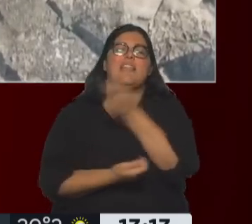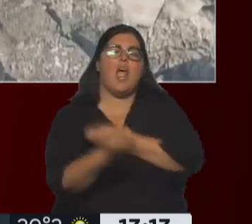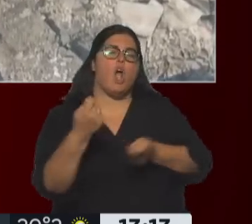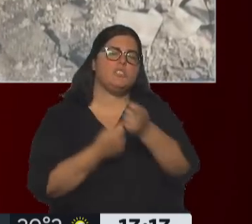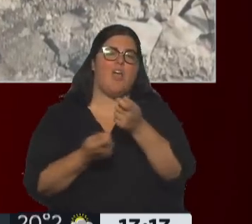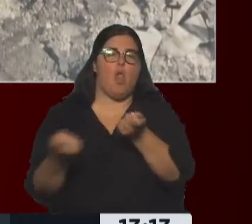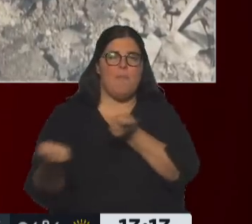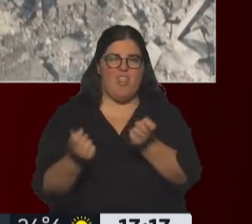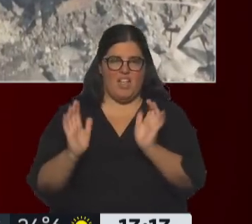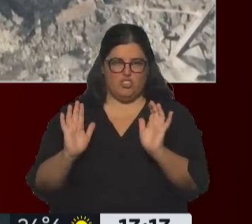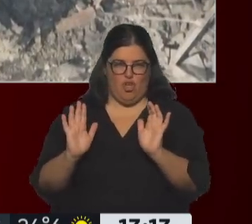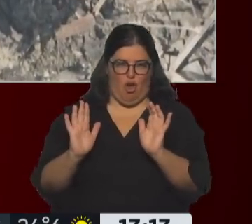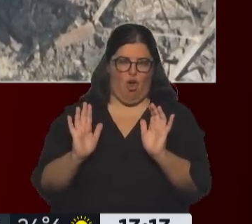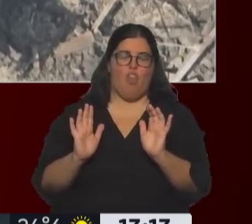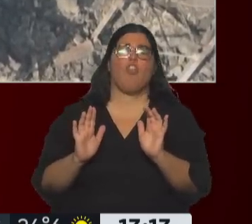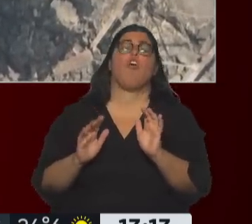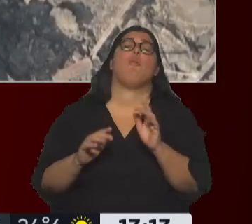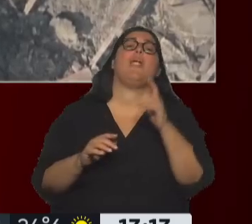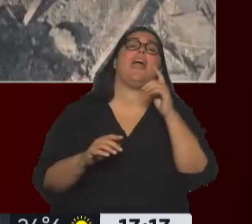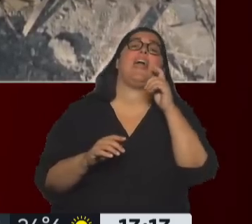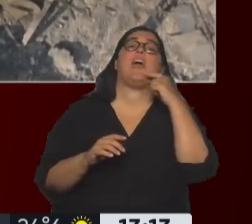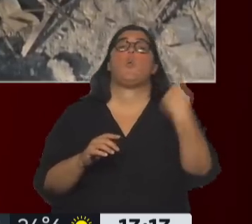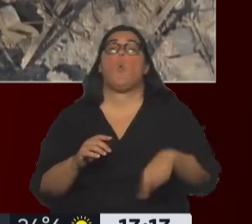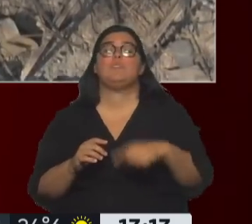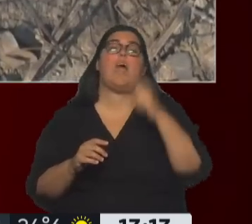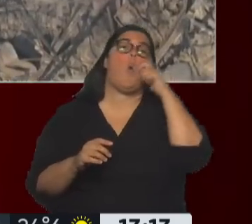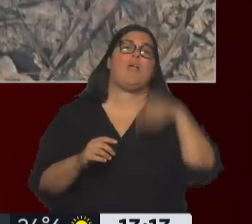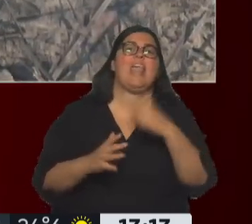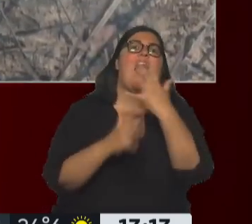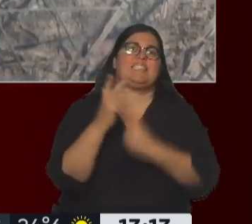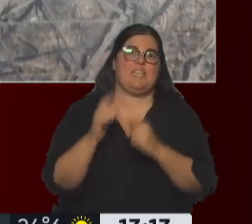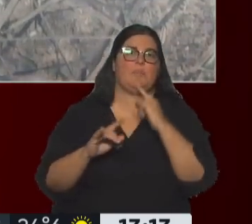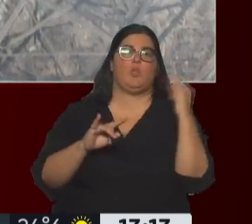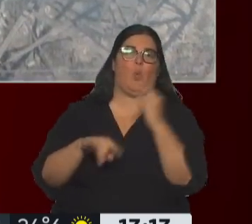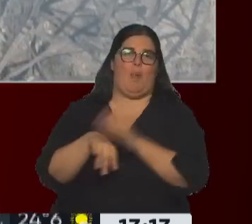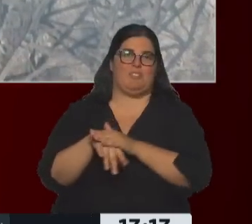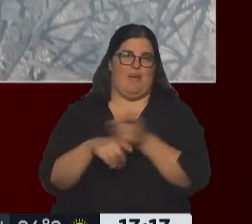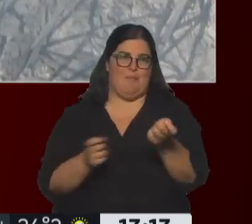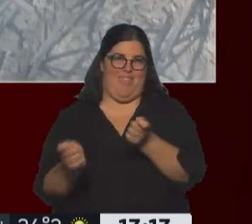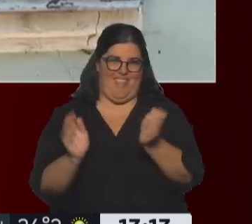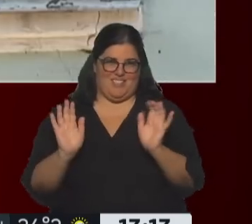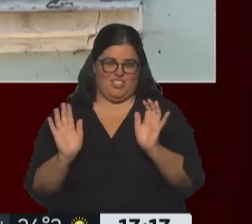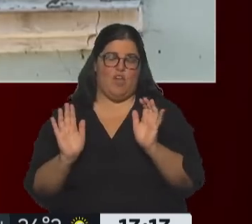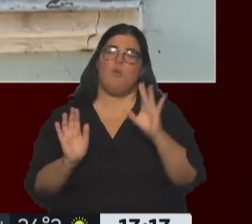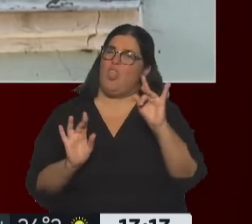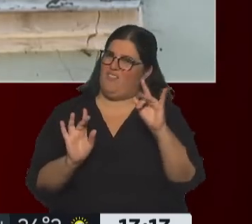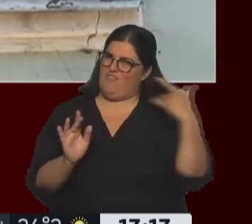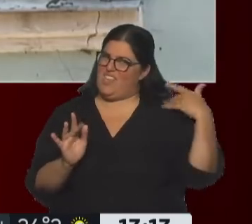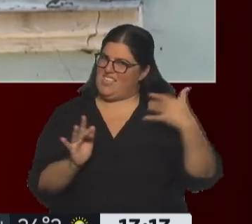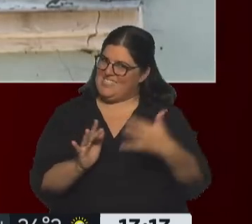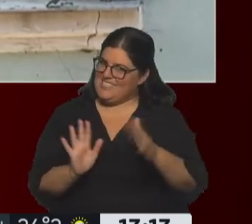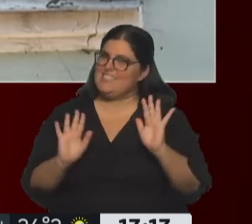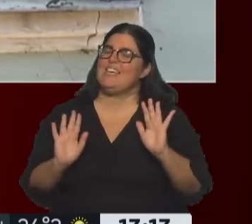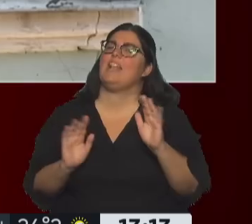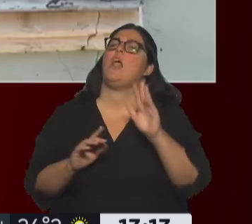supuesto, tanto Rusia como Ucrania los acepten. Me parece que, al menos lo veo bastante difícil hasta el momento, más allá de que parece que Lula después